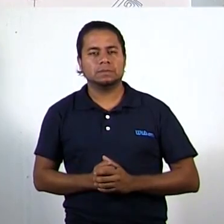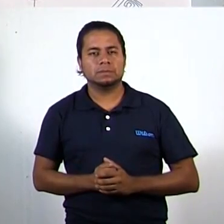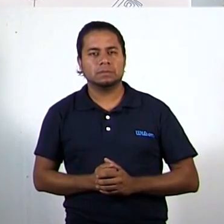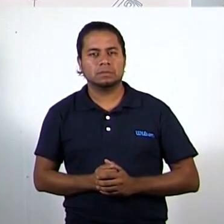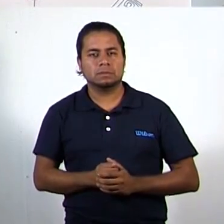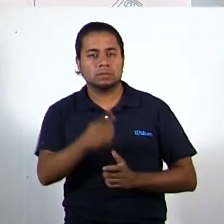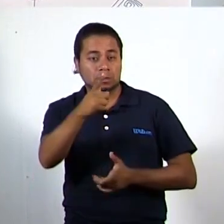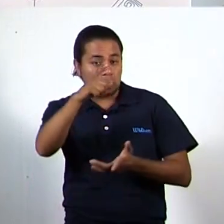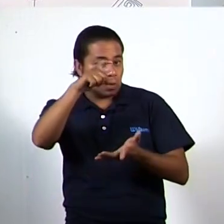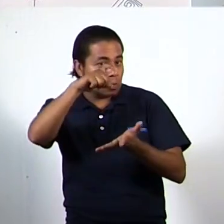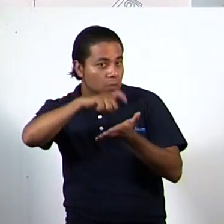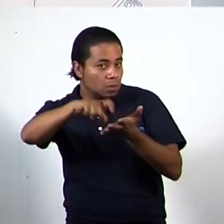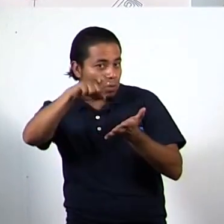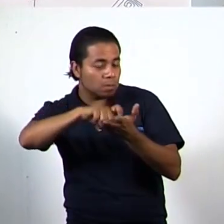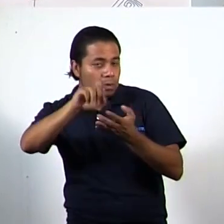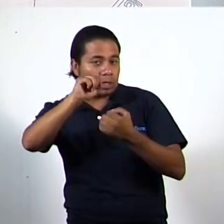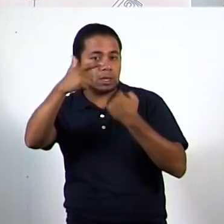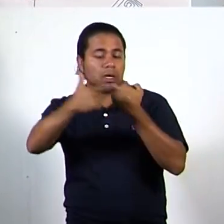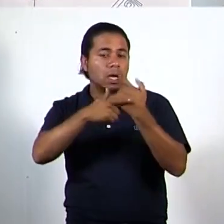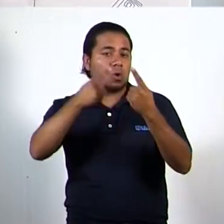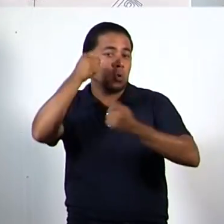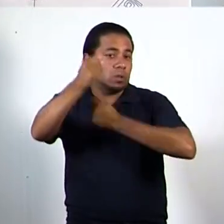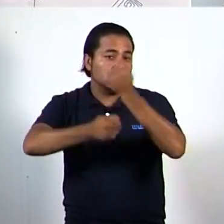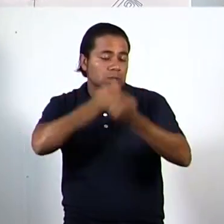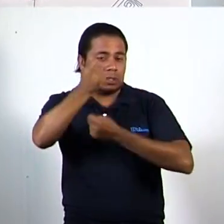Cuando vas a comprar algún artículo en la tienda,